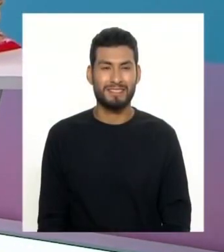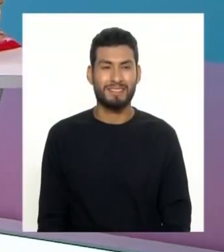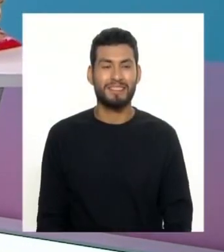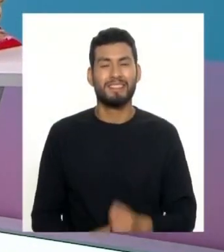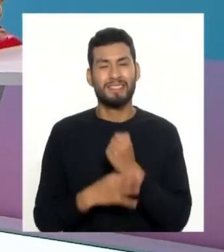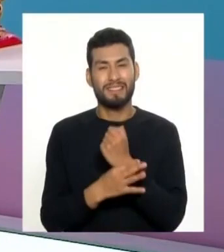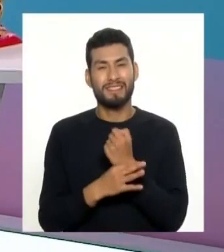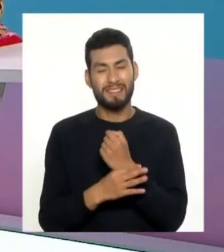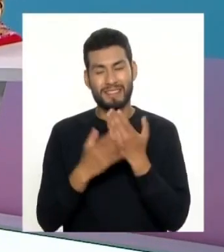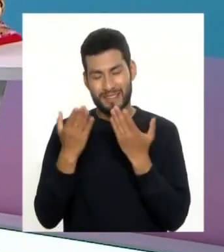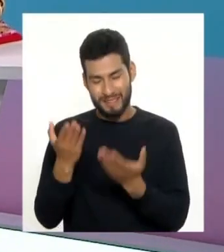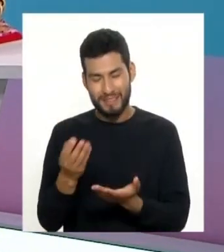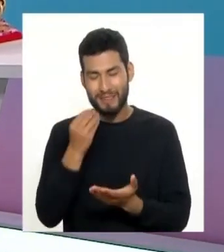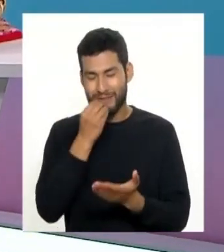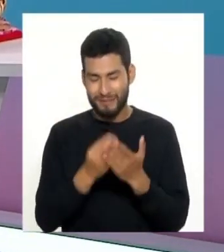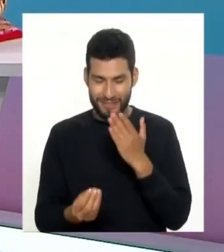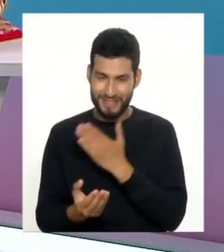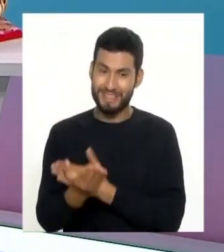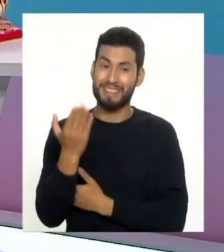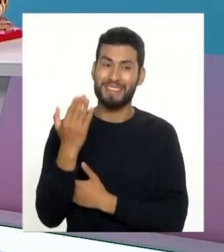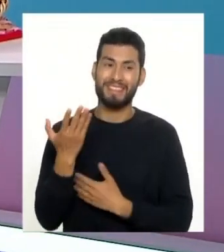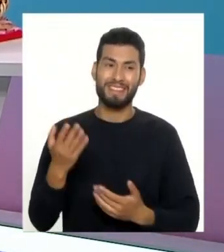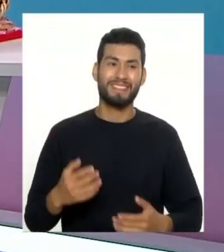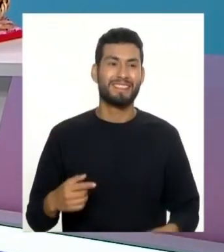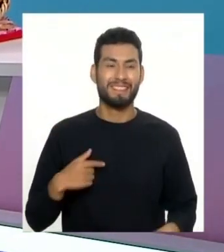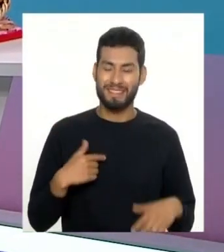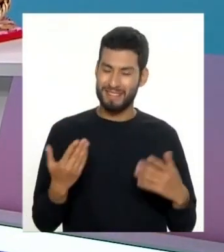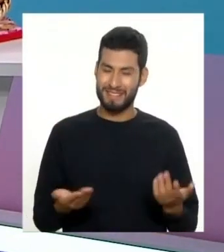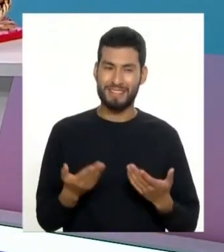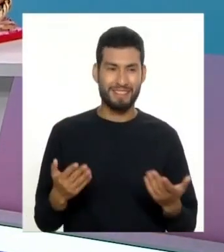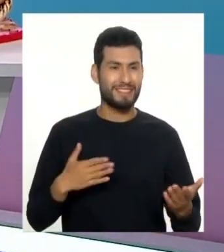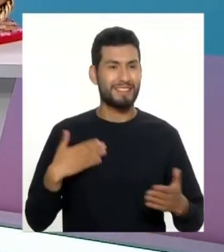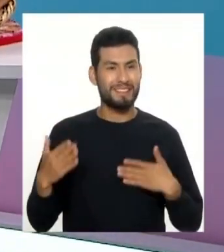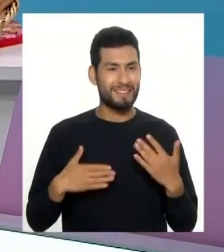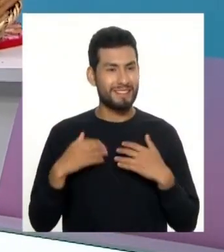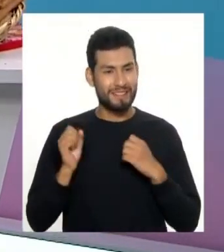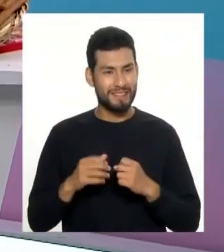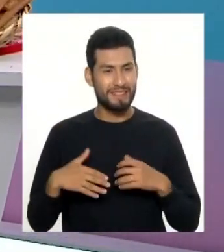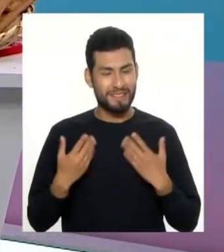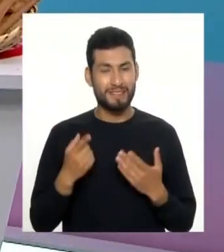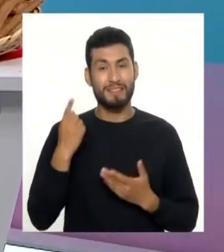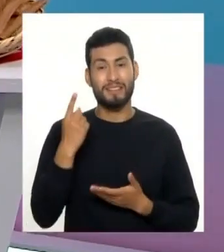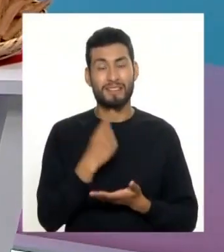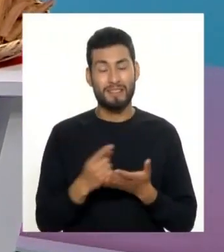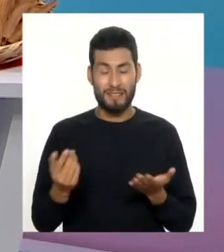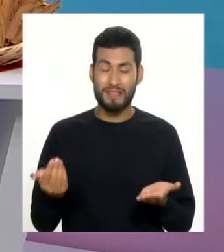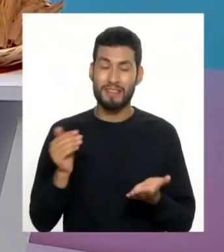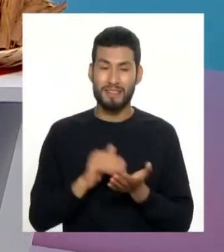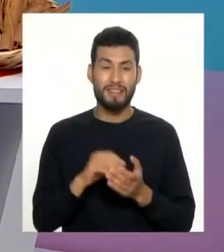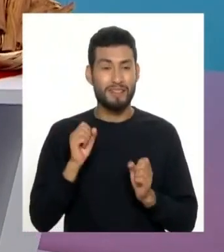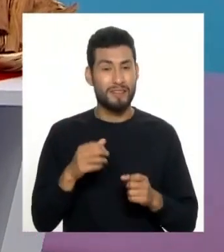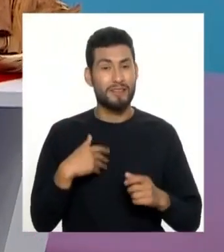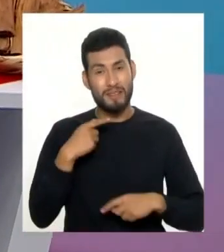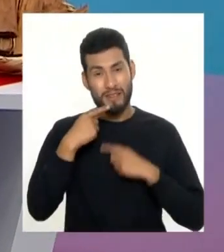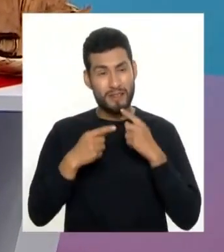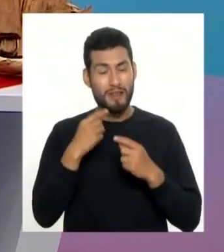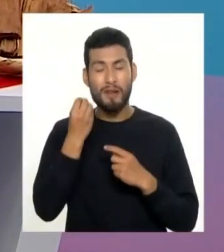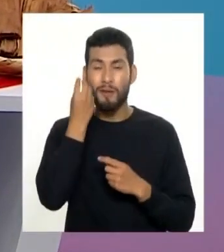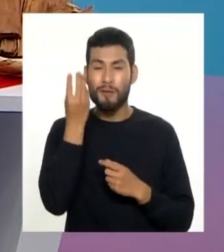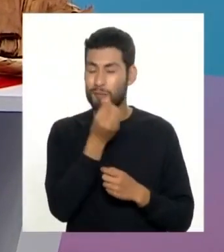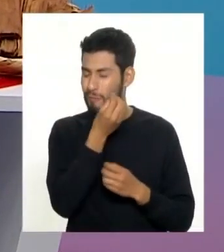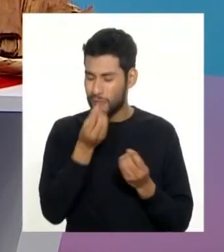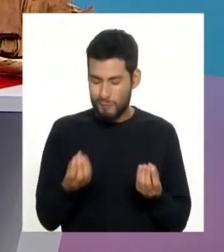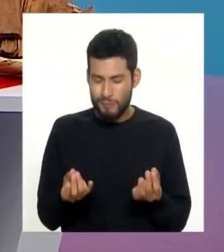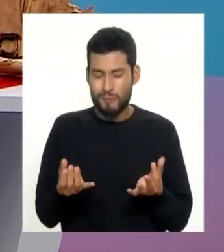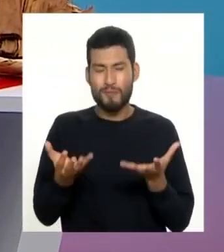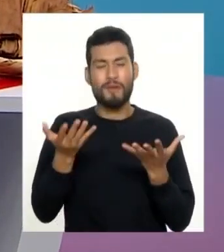Doctor Alberto, Roxana, muy buenos días. Estamos aquí muy contentos de poder estar una semana más para hablar de plantas